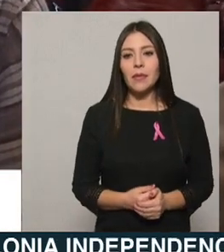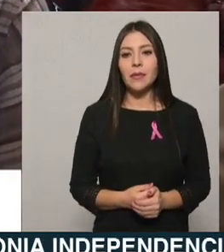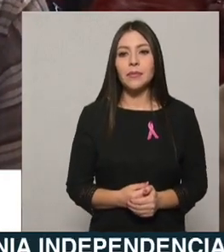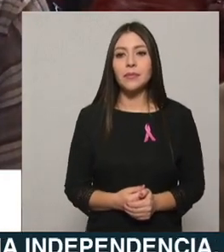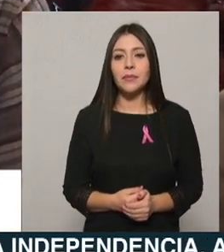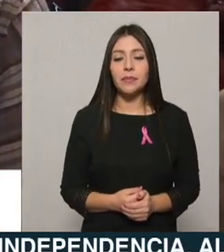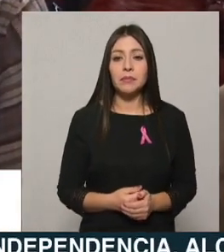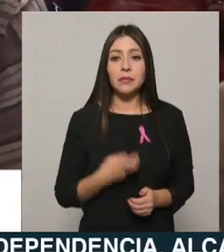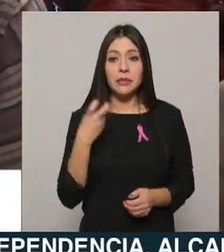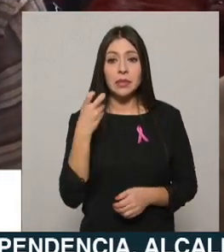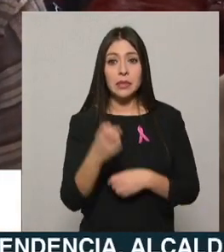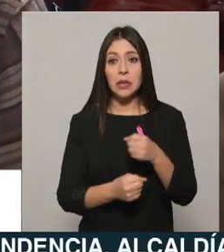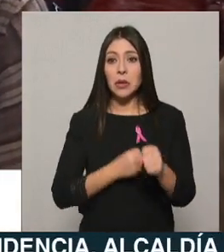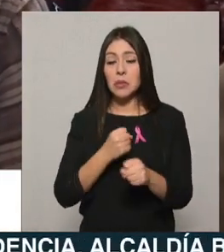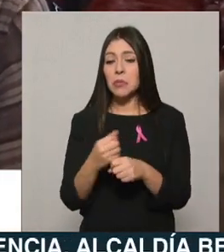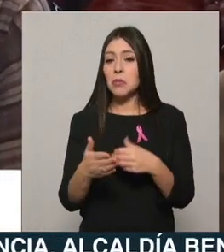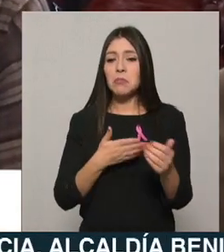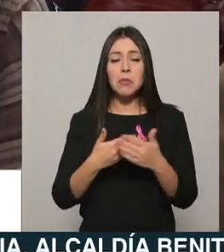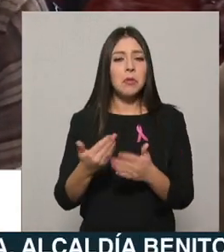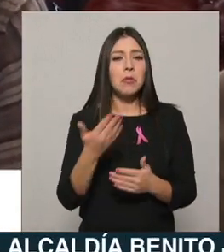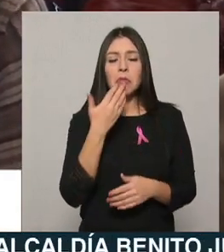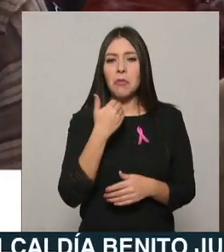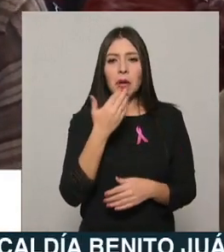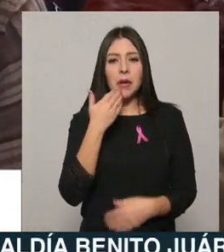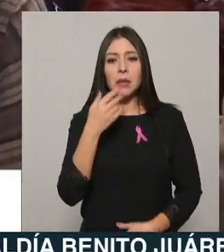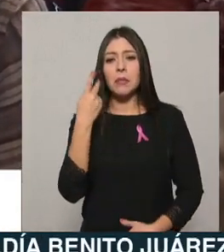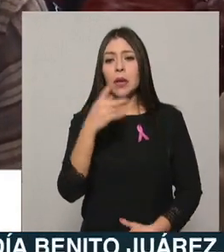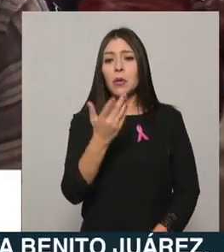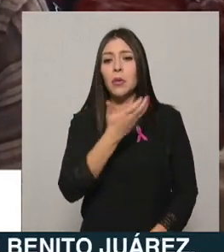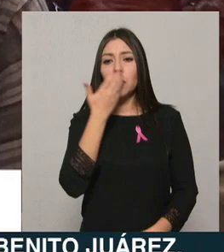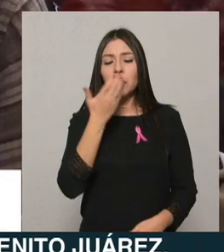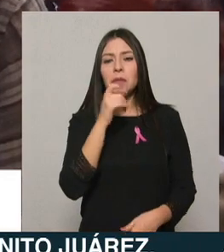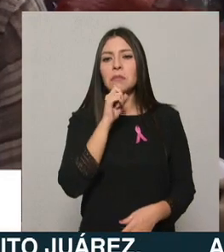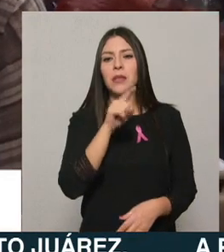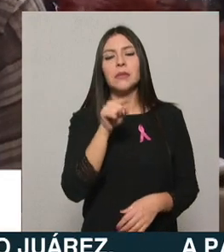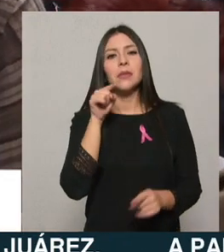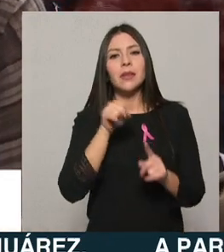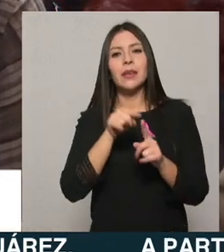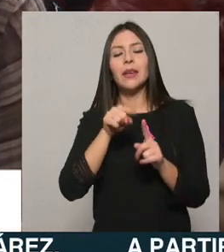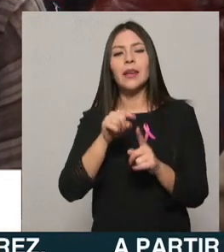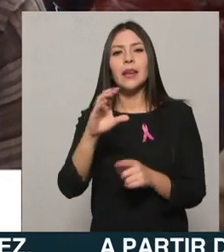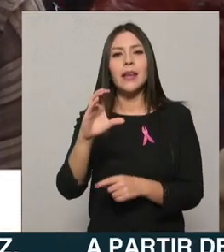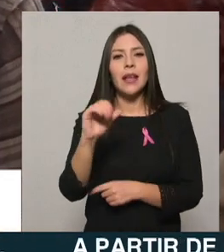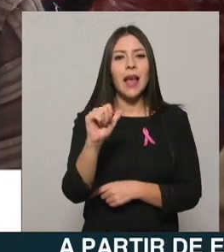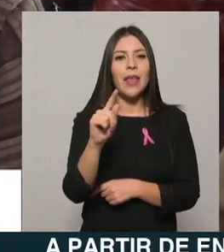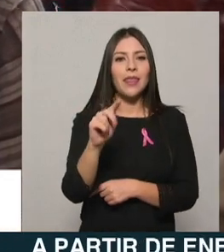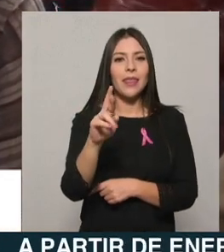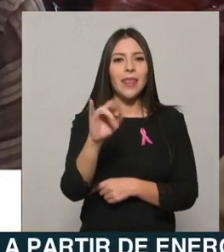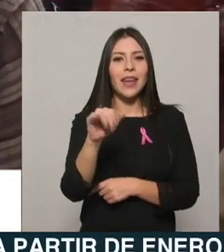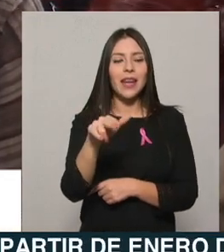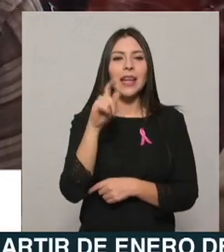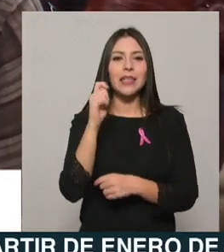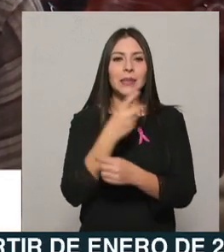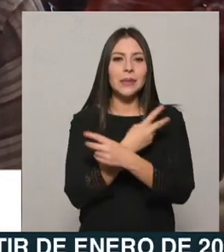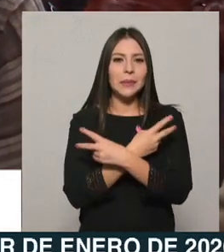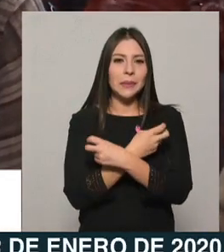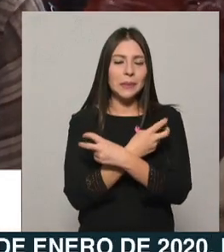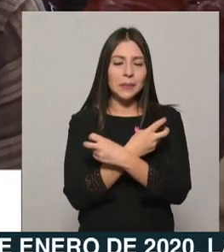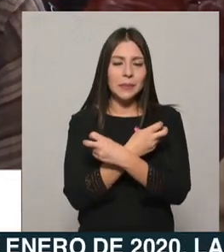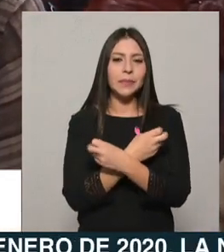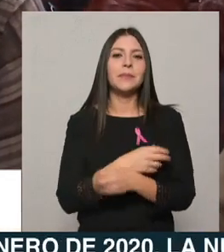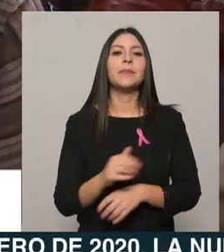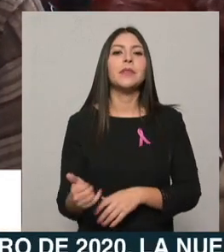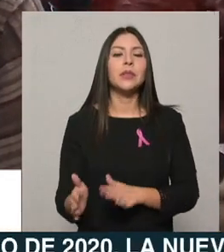todavía, pero de tradición, la Catrina, que es la que impera,